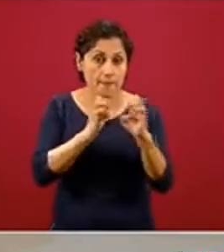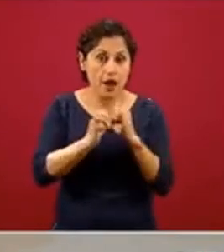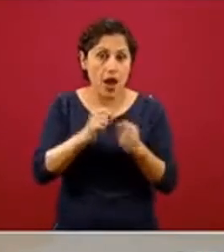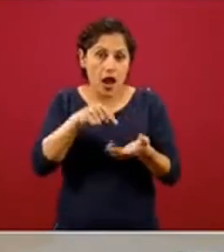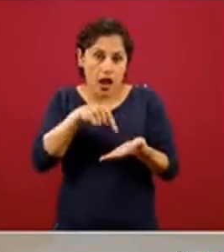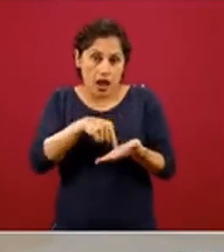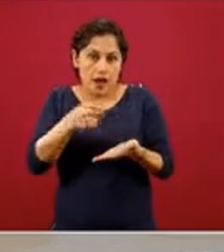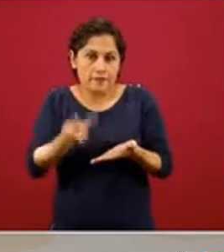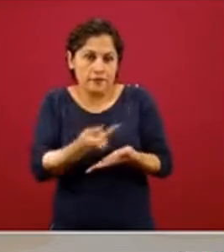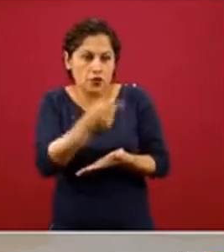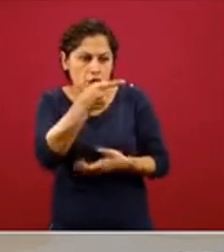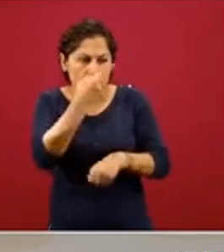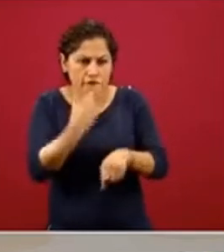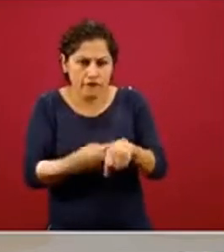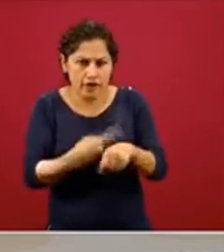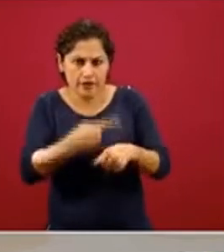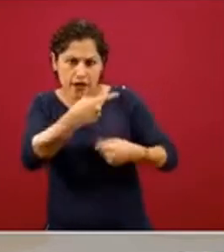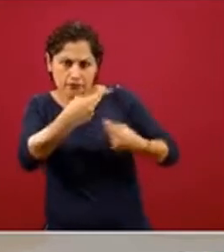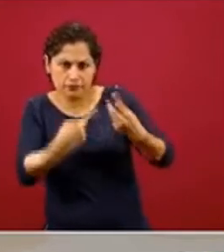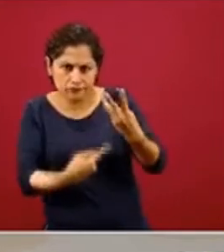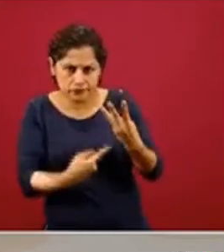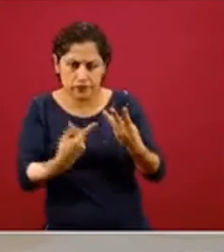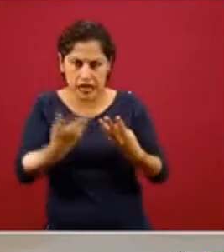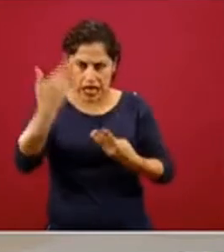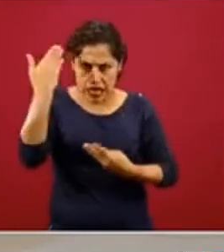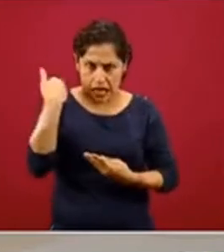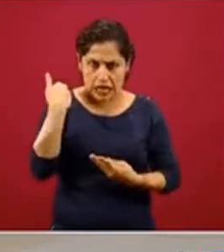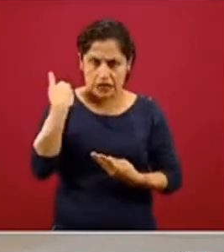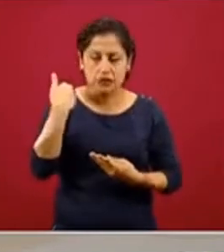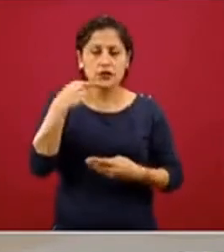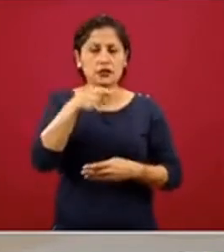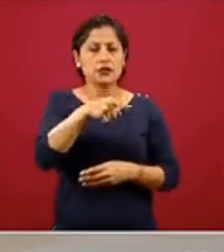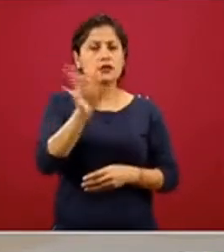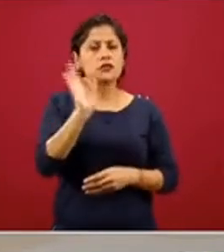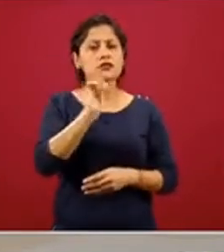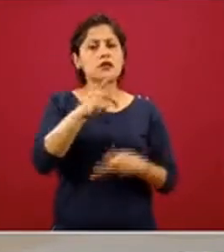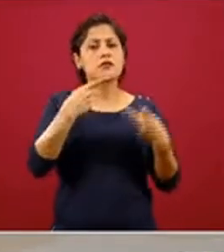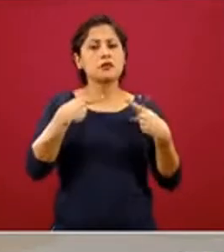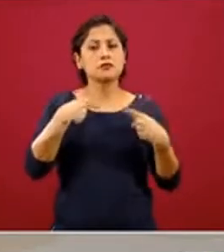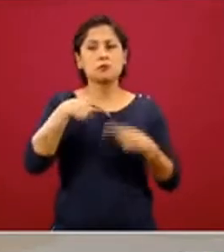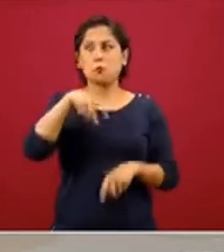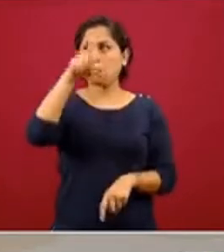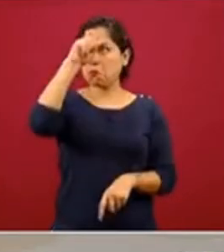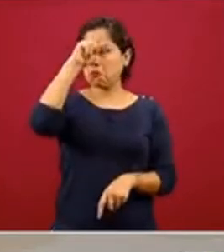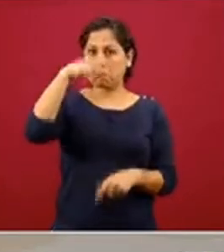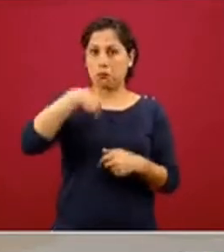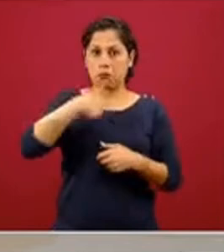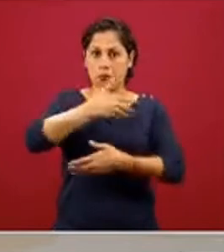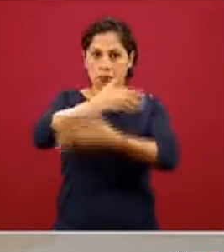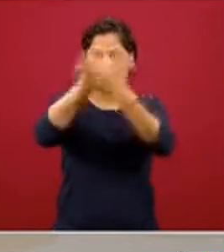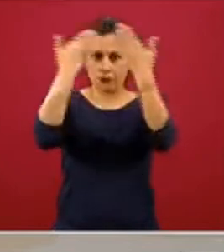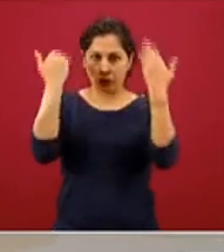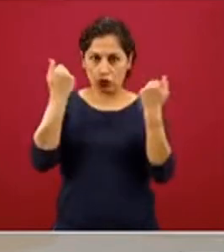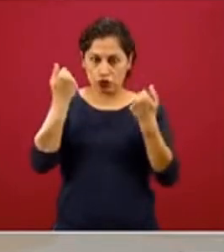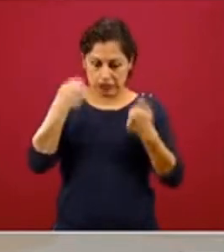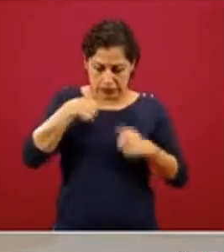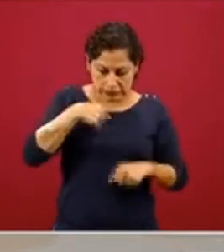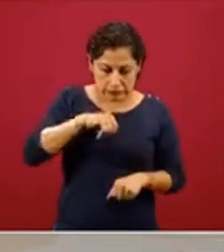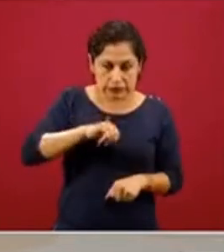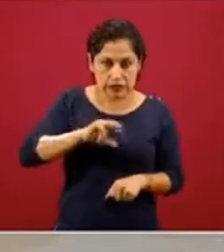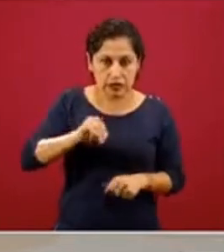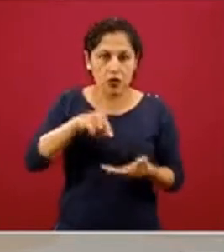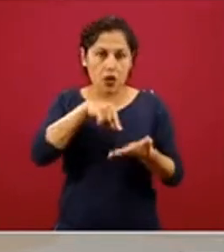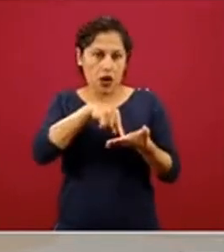comorbilidades, la persona a lo mejor puede no conocer que las tiene y su respuesta es no, y eso es lo